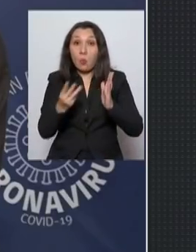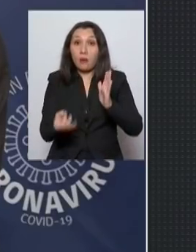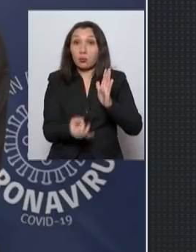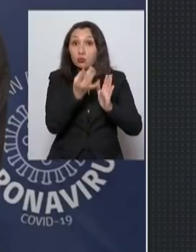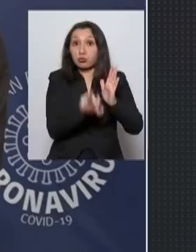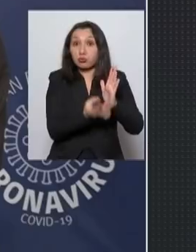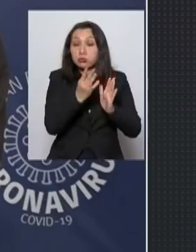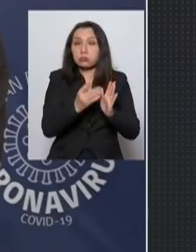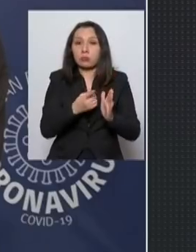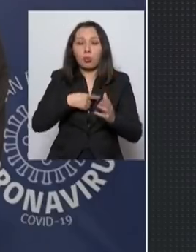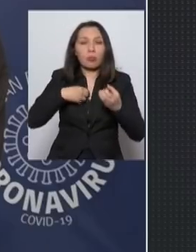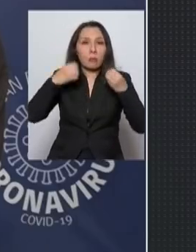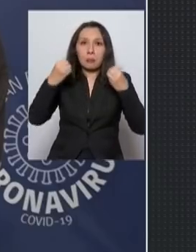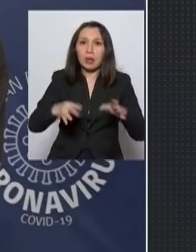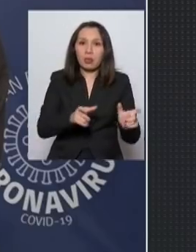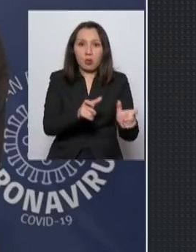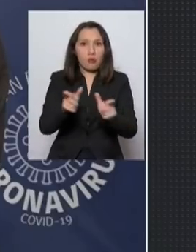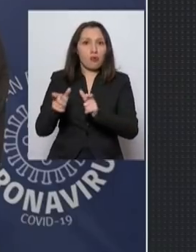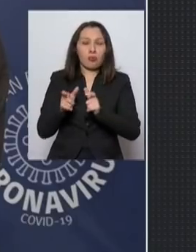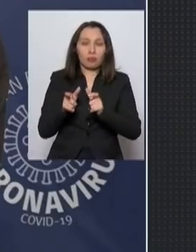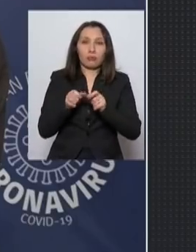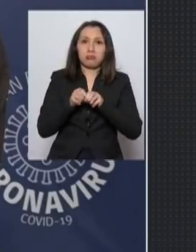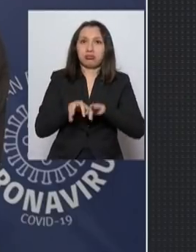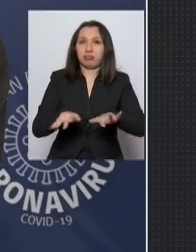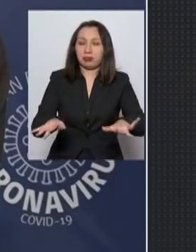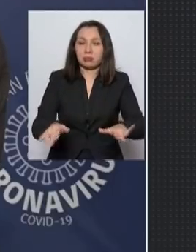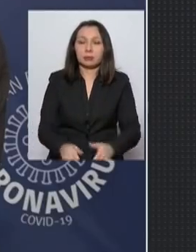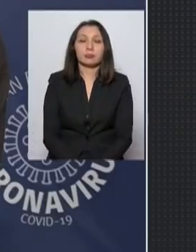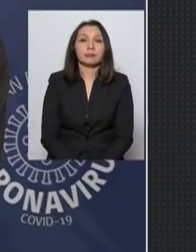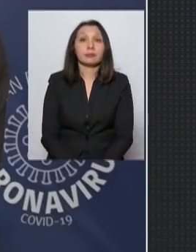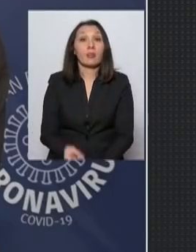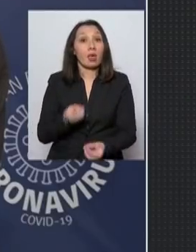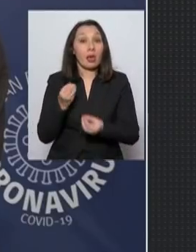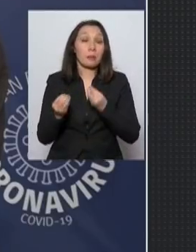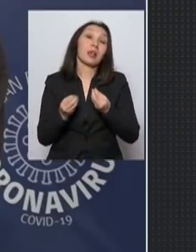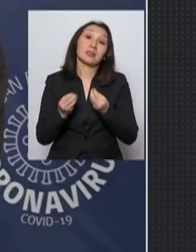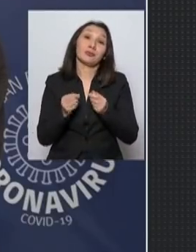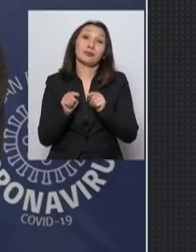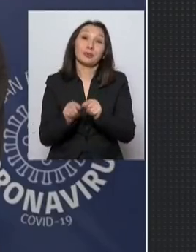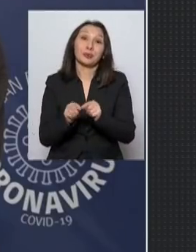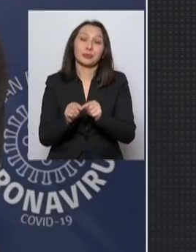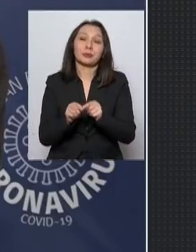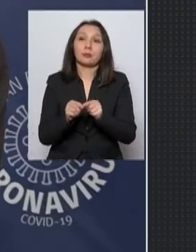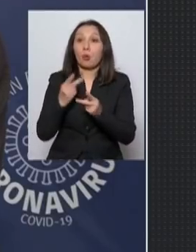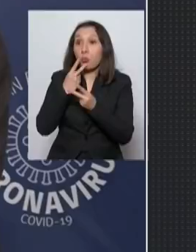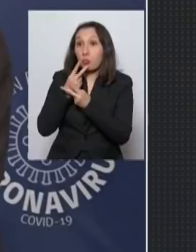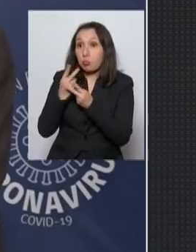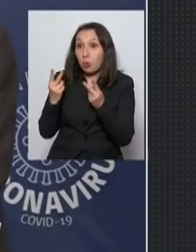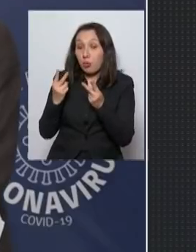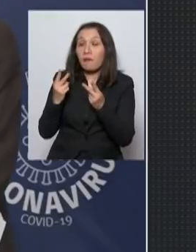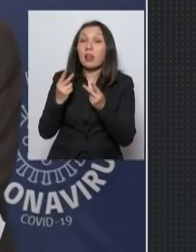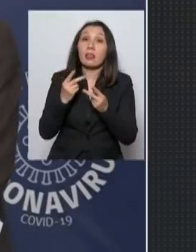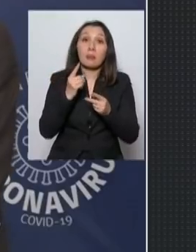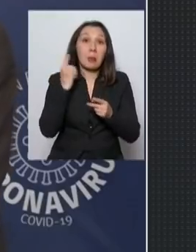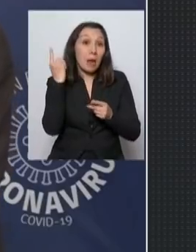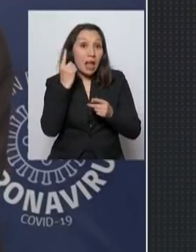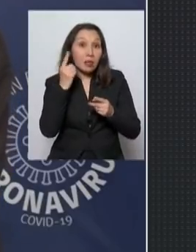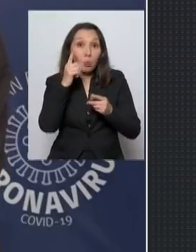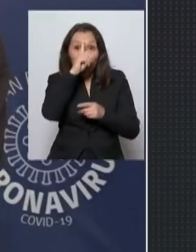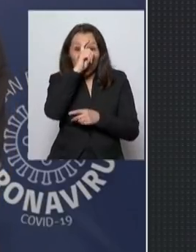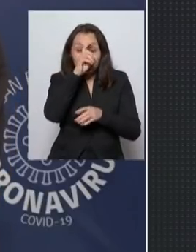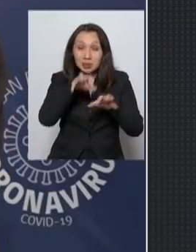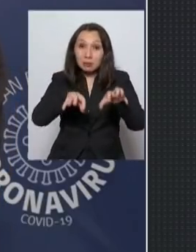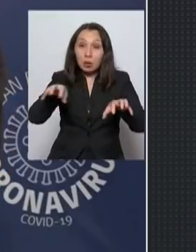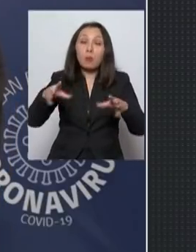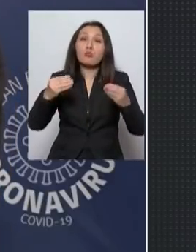perdemos totalmente el control de la pandemia. ¿Qué es lo que ha pasado? Que efectivamente, tanto en el sector público como privado, ha habido una cantidad